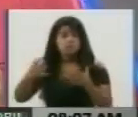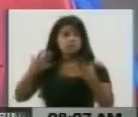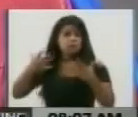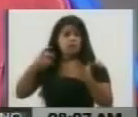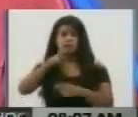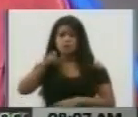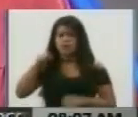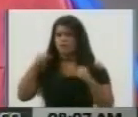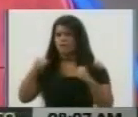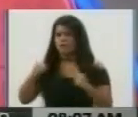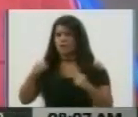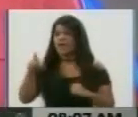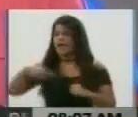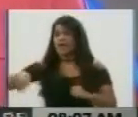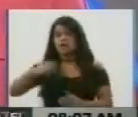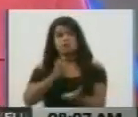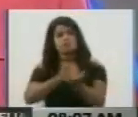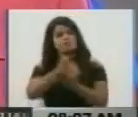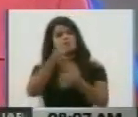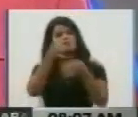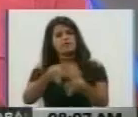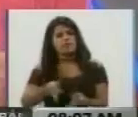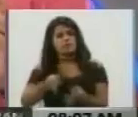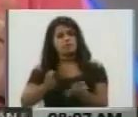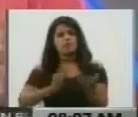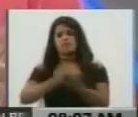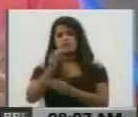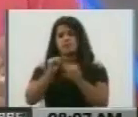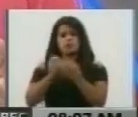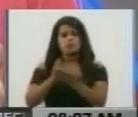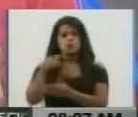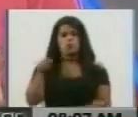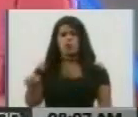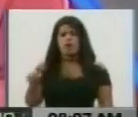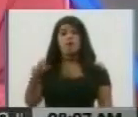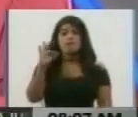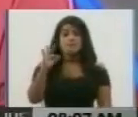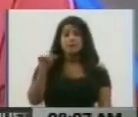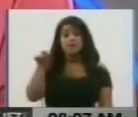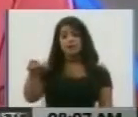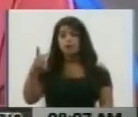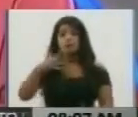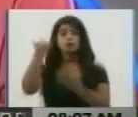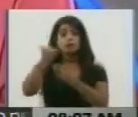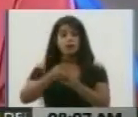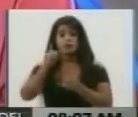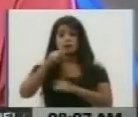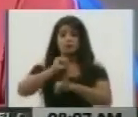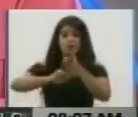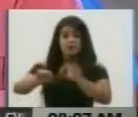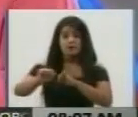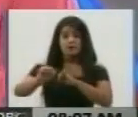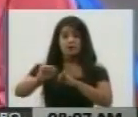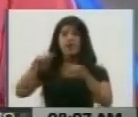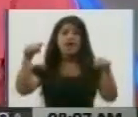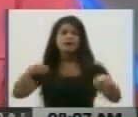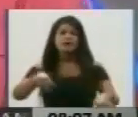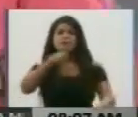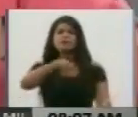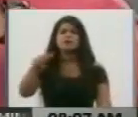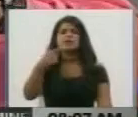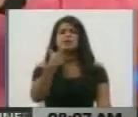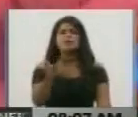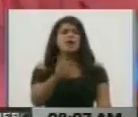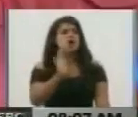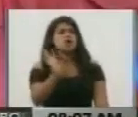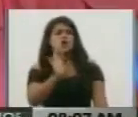ha mantenido leal, que se ha mantenido firme, que además tiene un proyecto que defender. Aquí hay quienes dicen, no, que